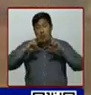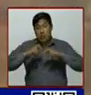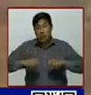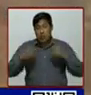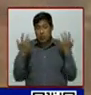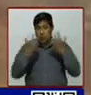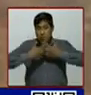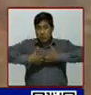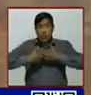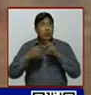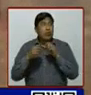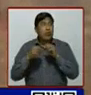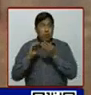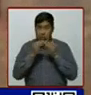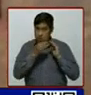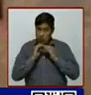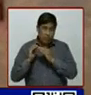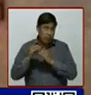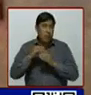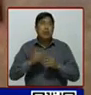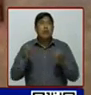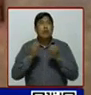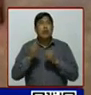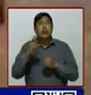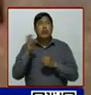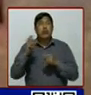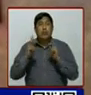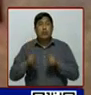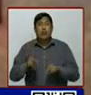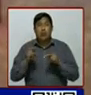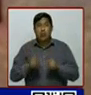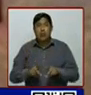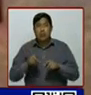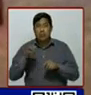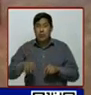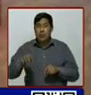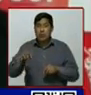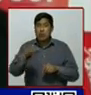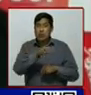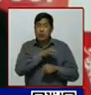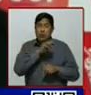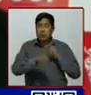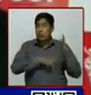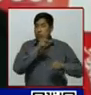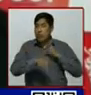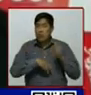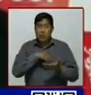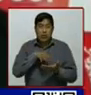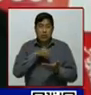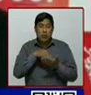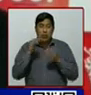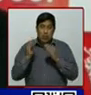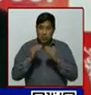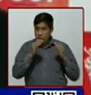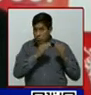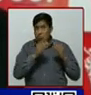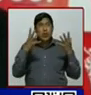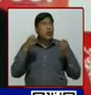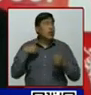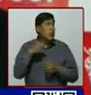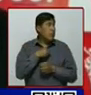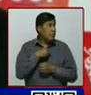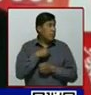la coordinación de red urbana, se van a desplegar más de 200 personas justamente en varios puntos de vacunación en la capital potosina, de qué manera que